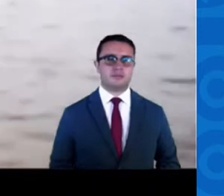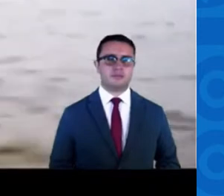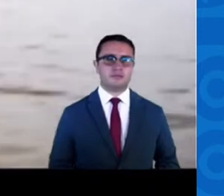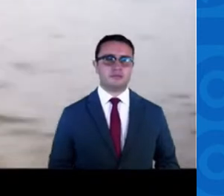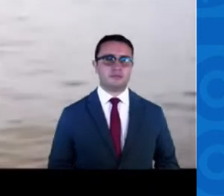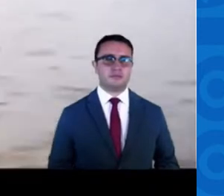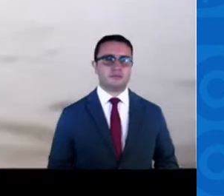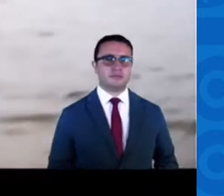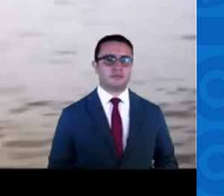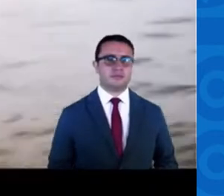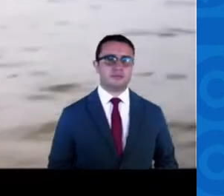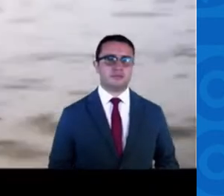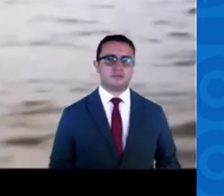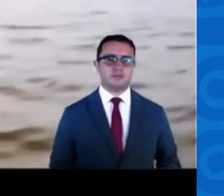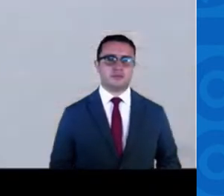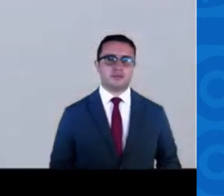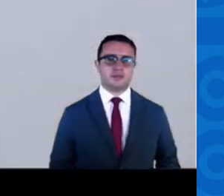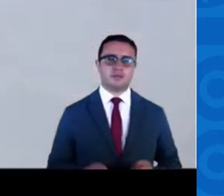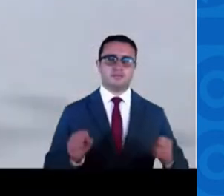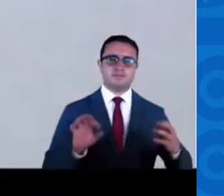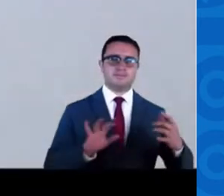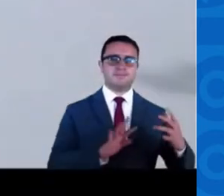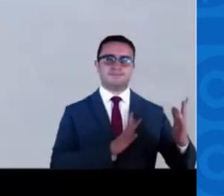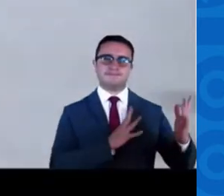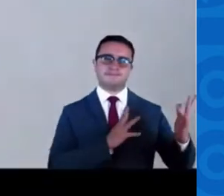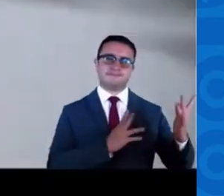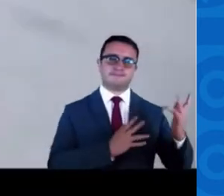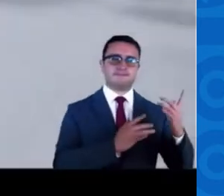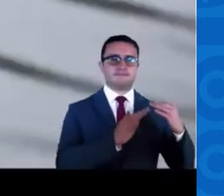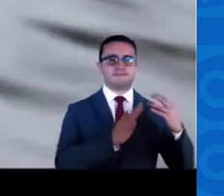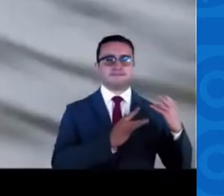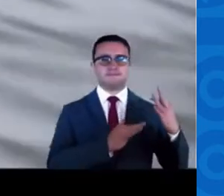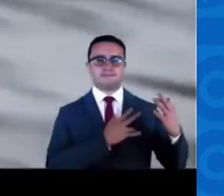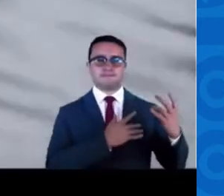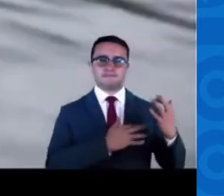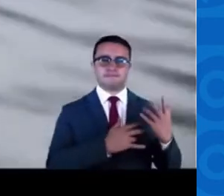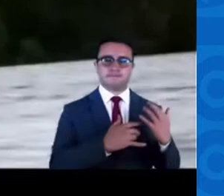Palomita nube de agua,